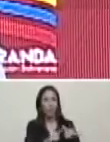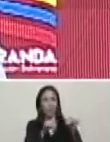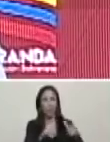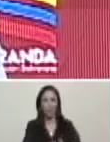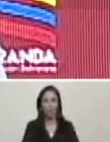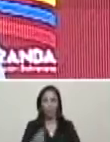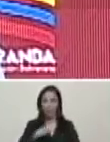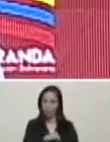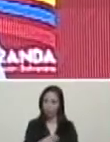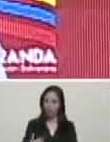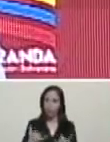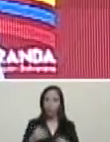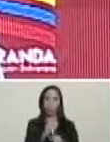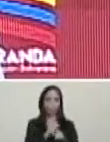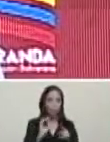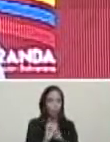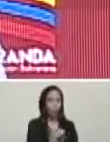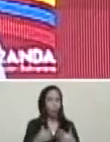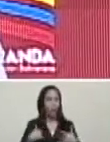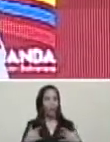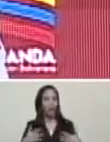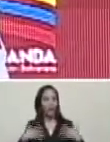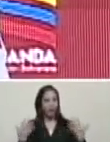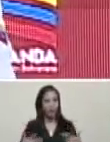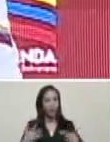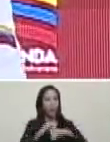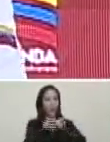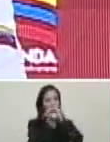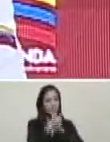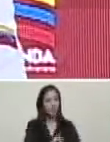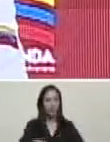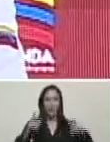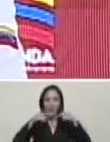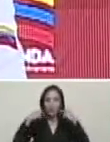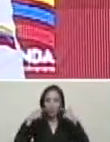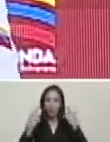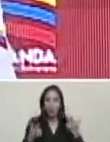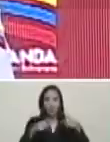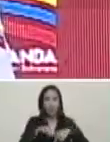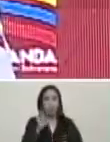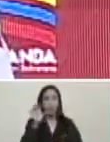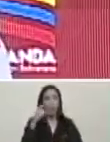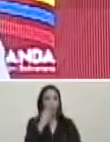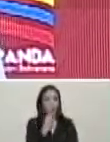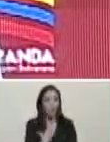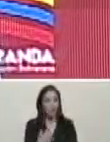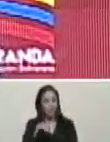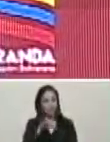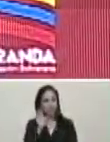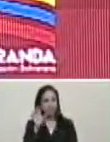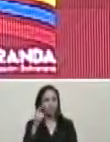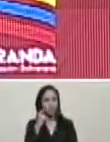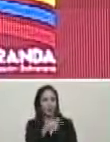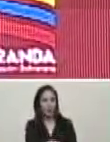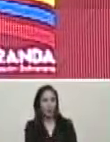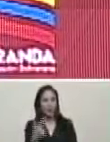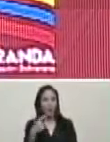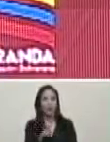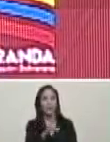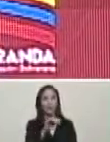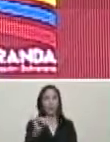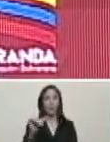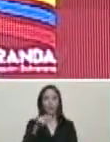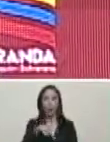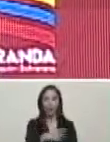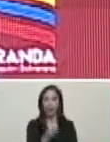con nuestra cultura, nuestra alegría, nuestra sonrisa y la felicidad de tener una patria tan bella como esta que tenemos de aquí desde los valles del